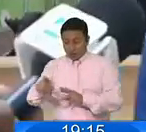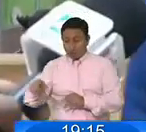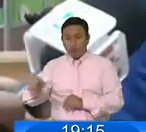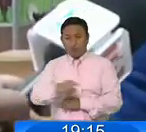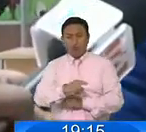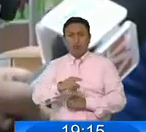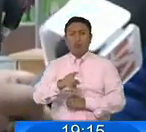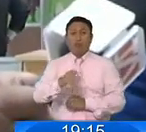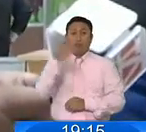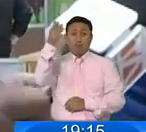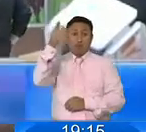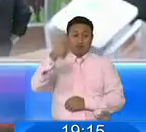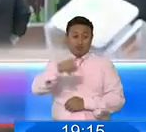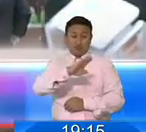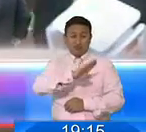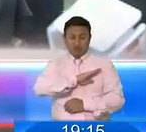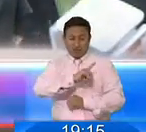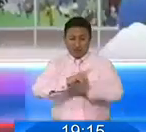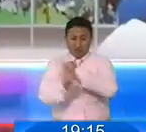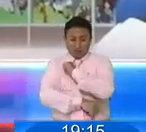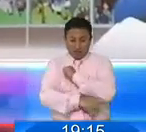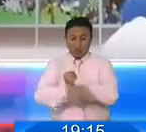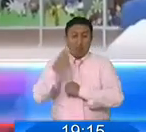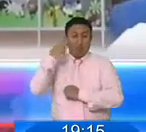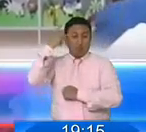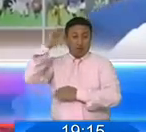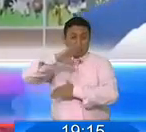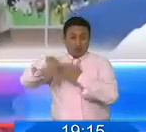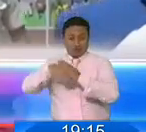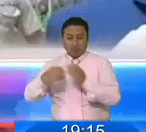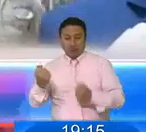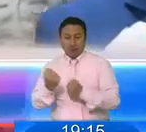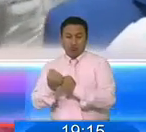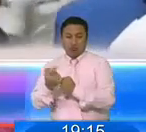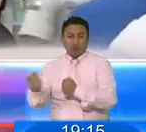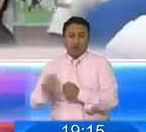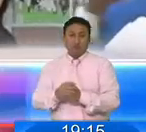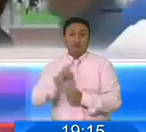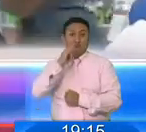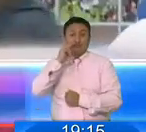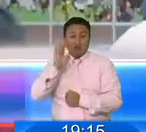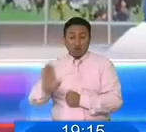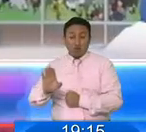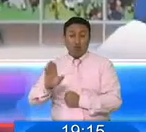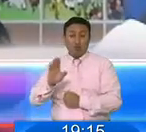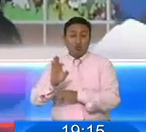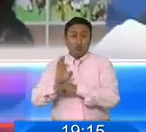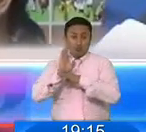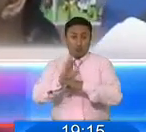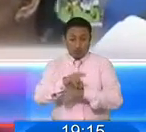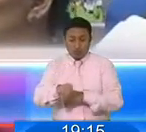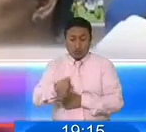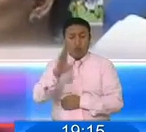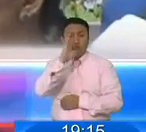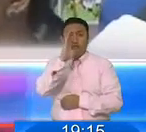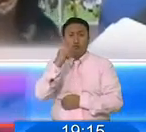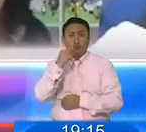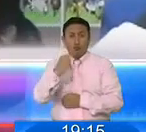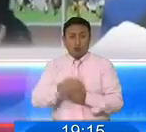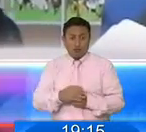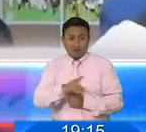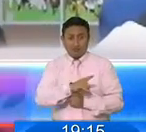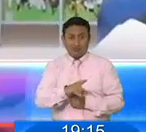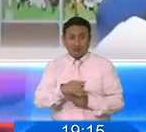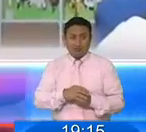todo a los padres de familia las pruebas contundentes fueron los testimonios de los niños los niños nunca dejaron de indicar